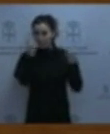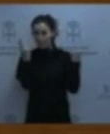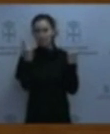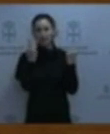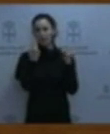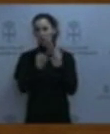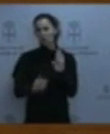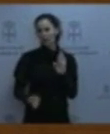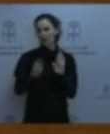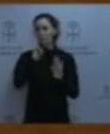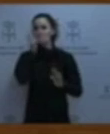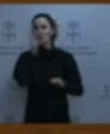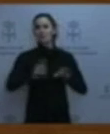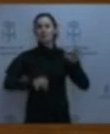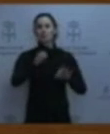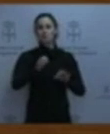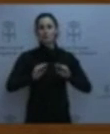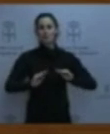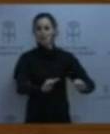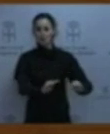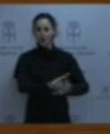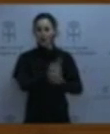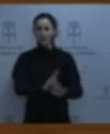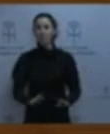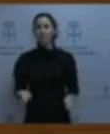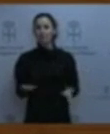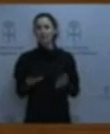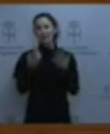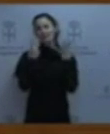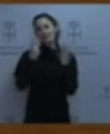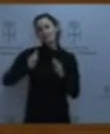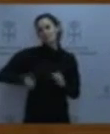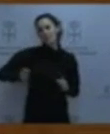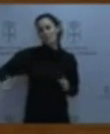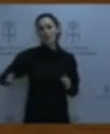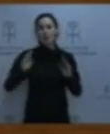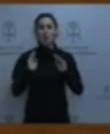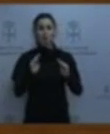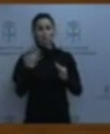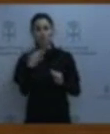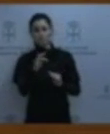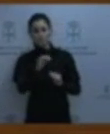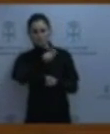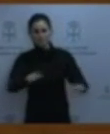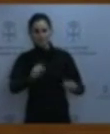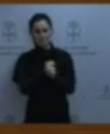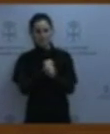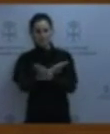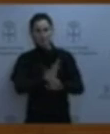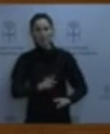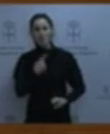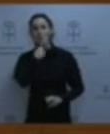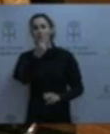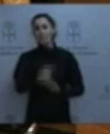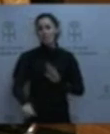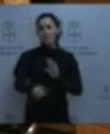corregida por los tribunales de justicia, que nada menos que en 6 sentencias favorables a los trabajadores determinó que se estaba contratando en